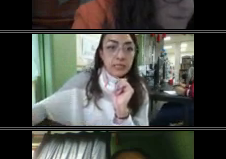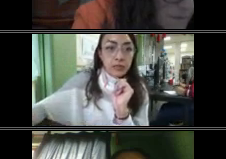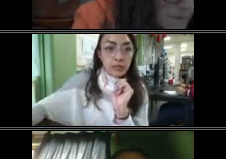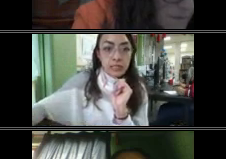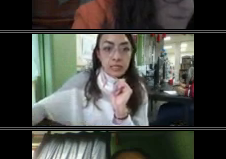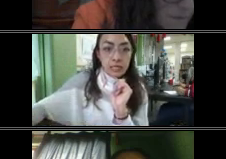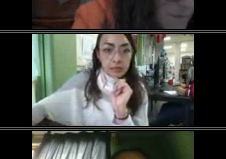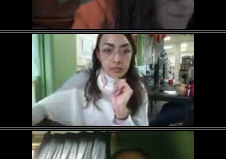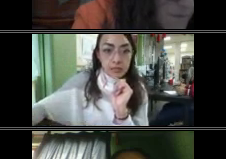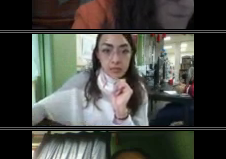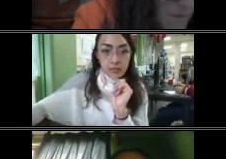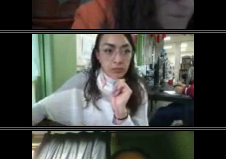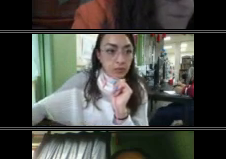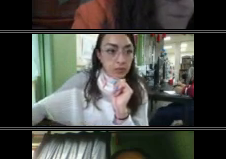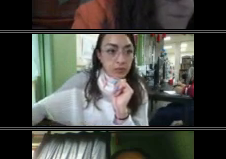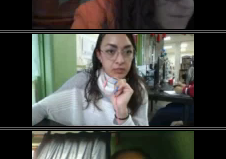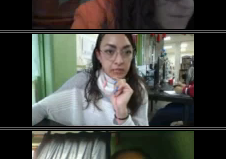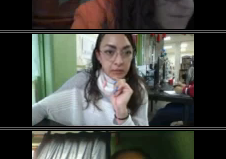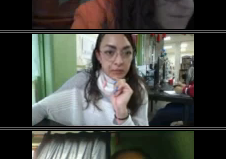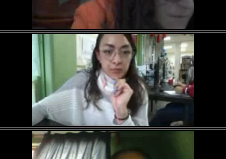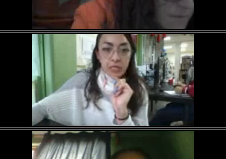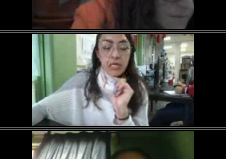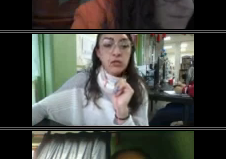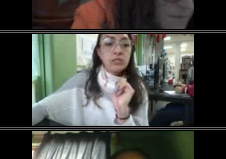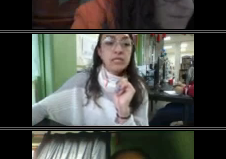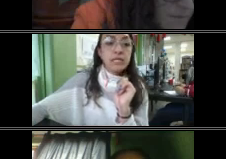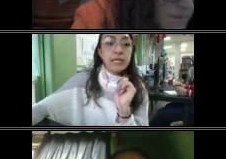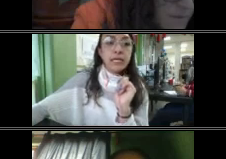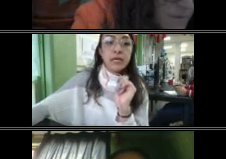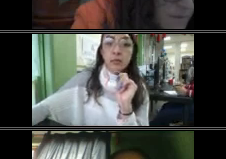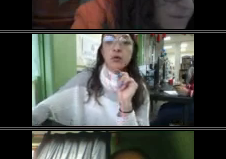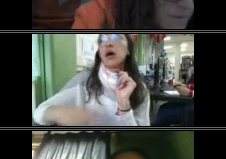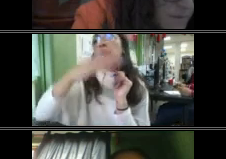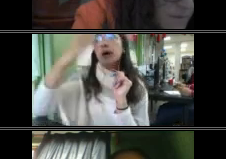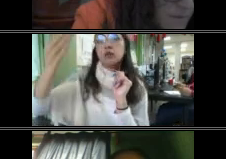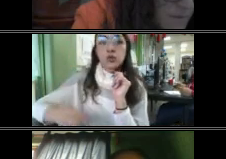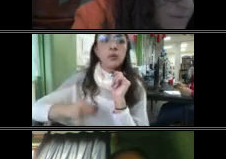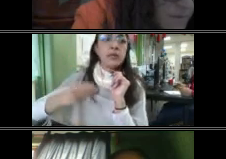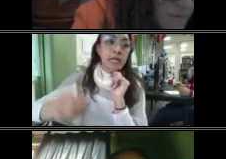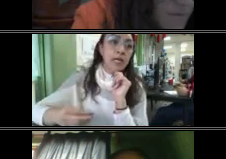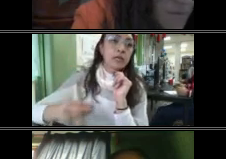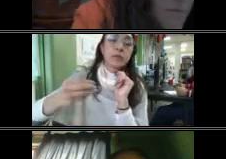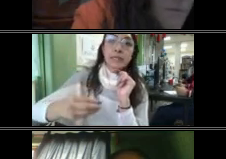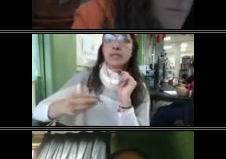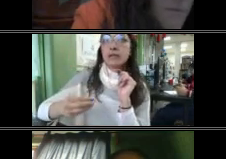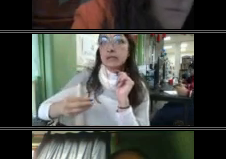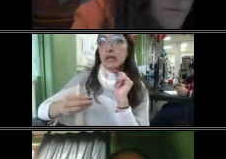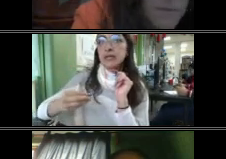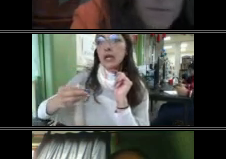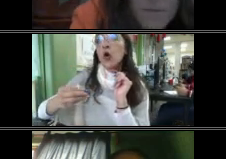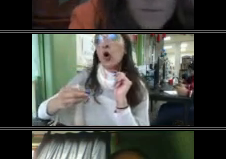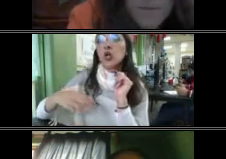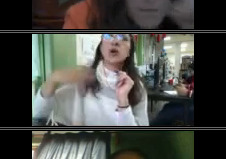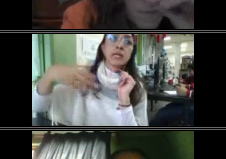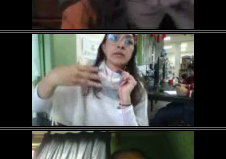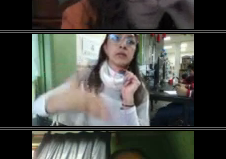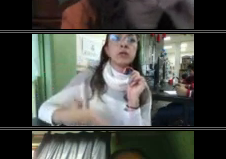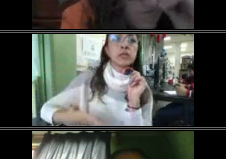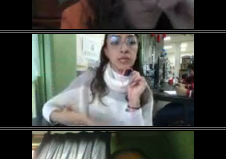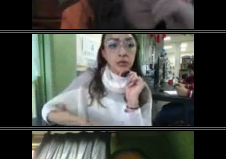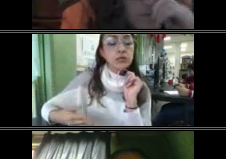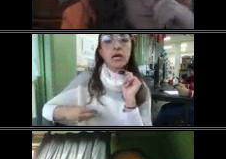la dactilología es la representación manual, no sé qué, y entonces aquí le pongo, tu comentario me parece interesante, o yo